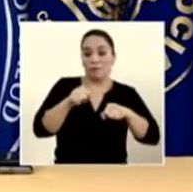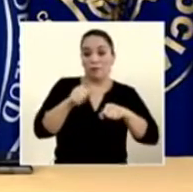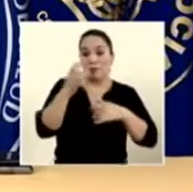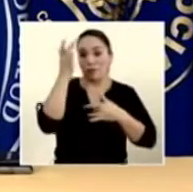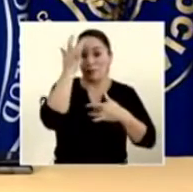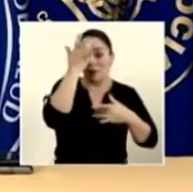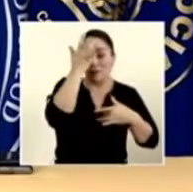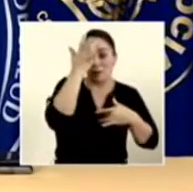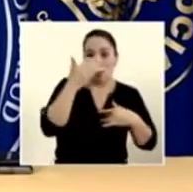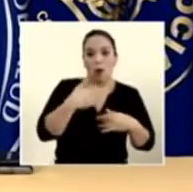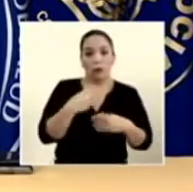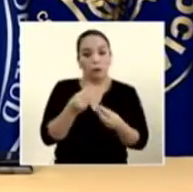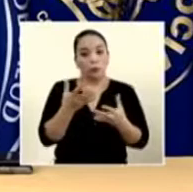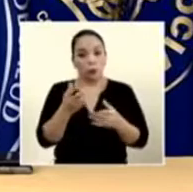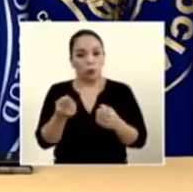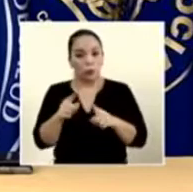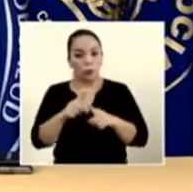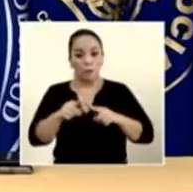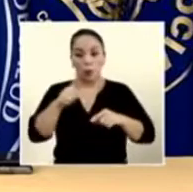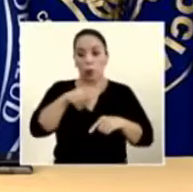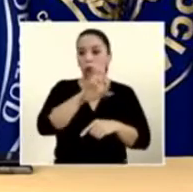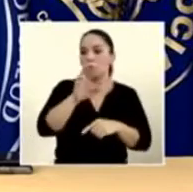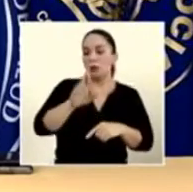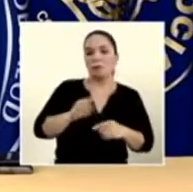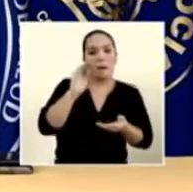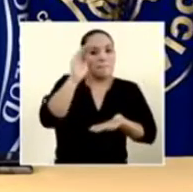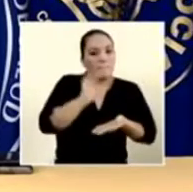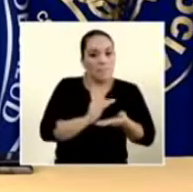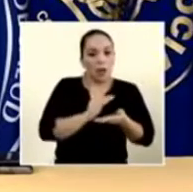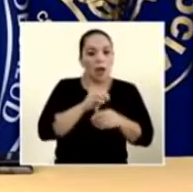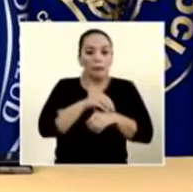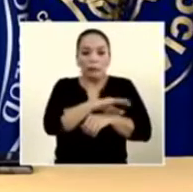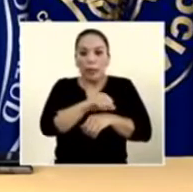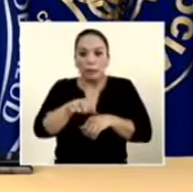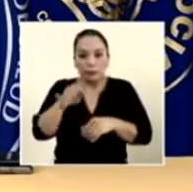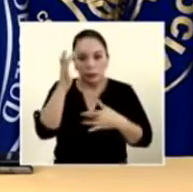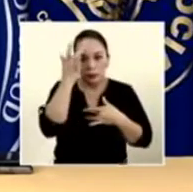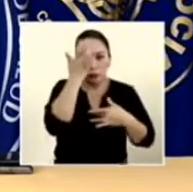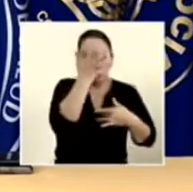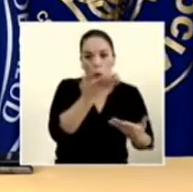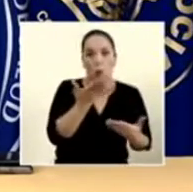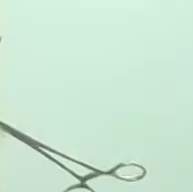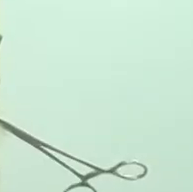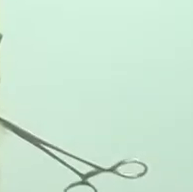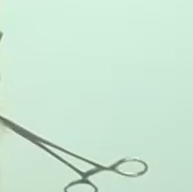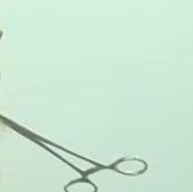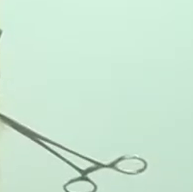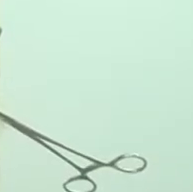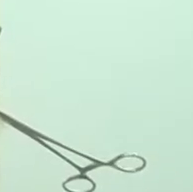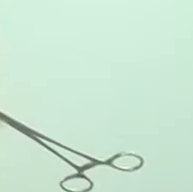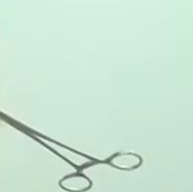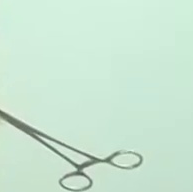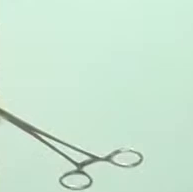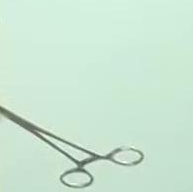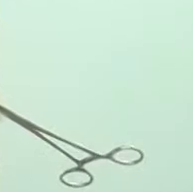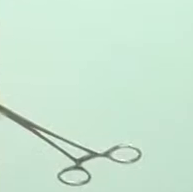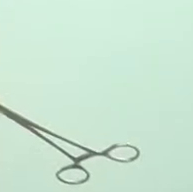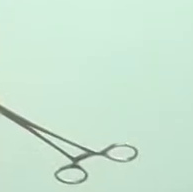por cada uno. En Costa Rica hay una muy baja transmisión en este momento debido a todas las medidas que se han tomado y a